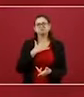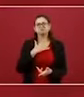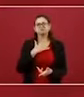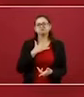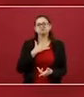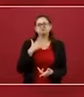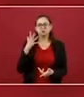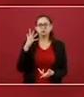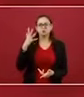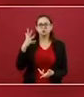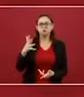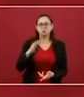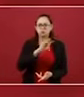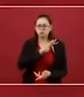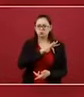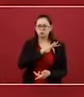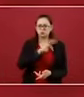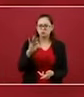ahorrar